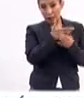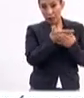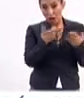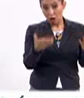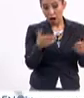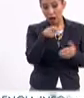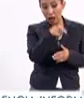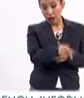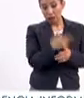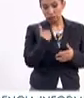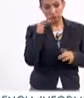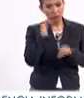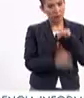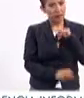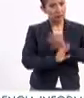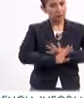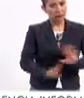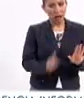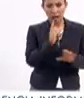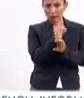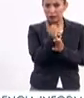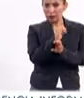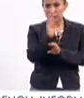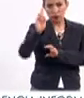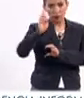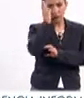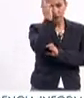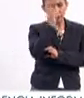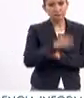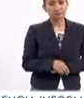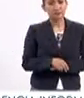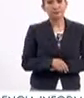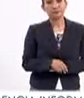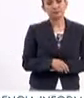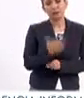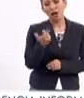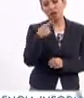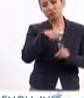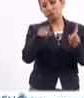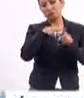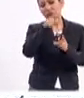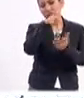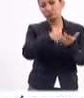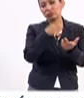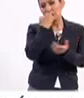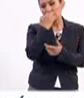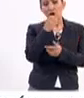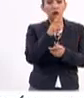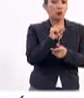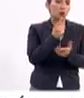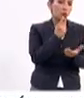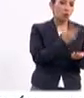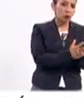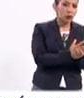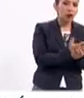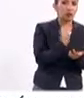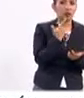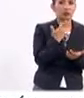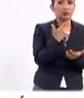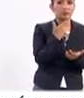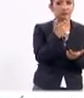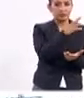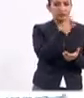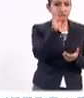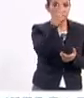hoy están concluyendo ya una carrera universitaria en instalaciones no solamente